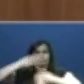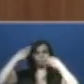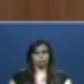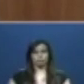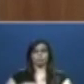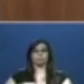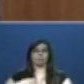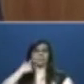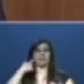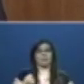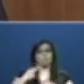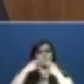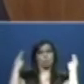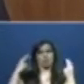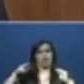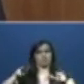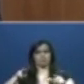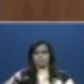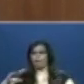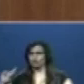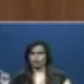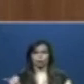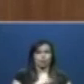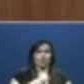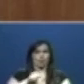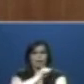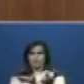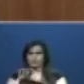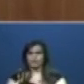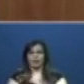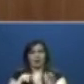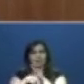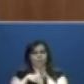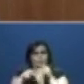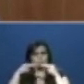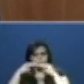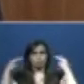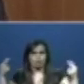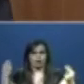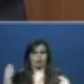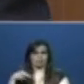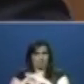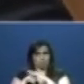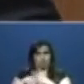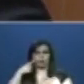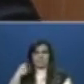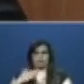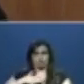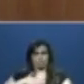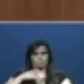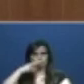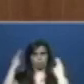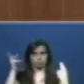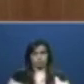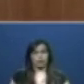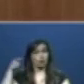universal gratuita financiada con presupuesto públicos y con gestión pública de los recursos sanitarios un objetivo de